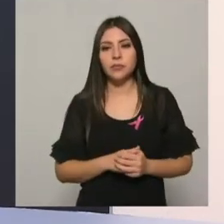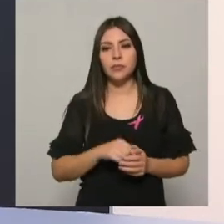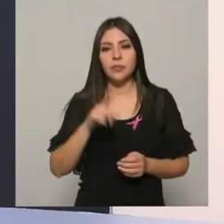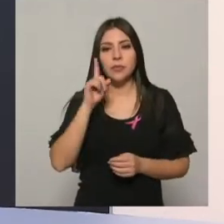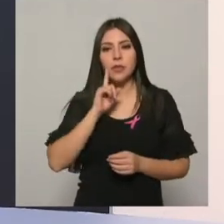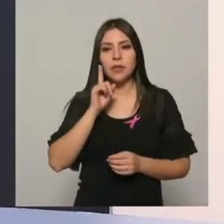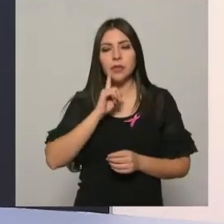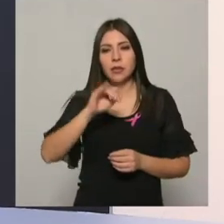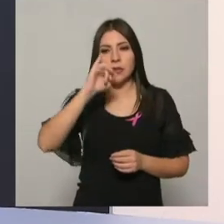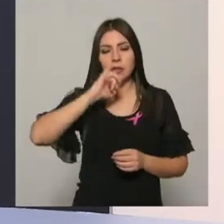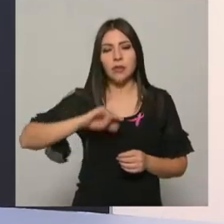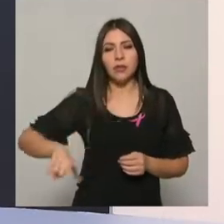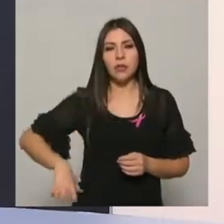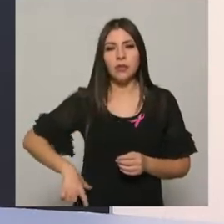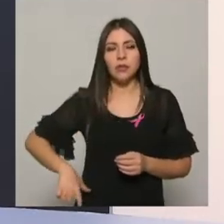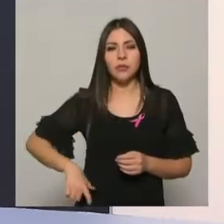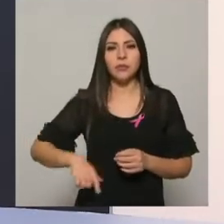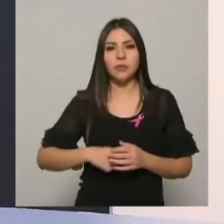Claudia Sheinbaum Pardo,